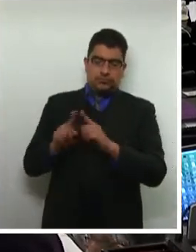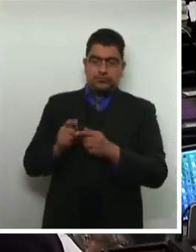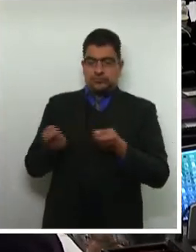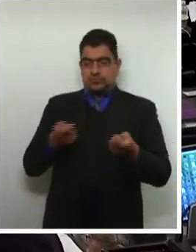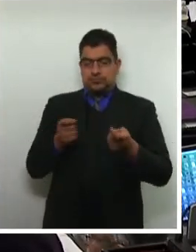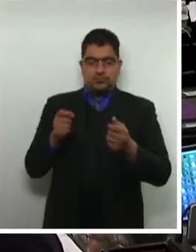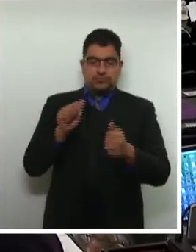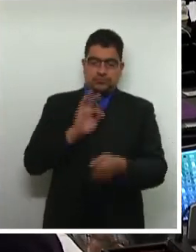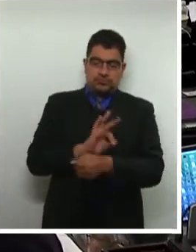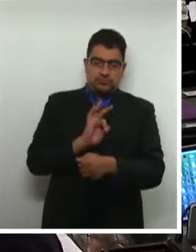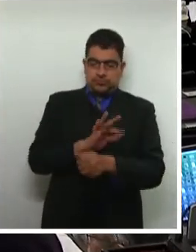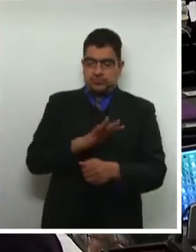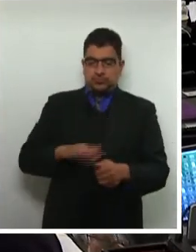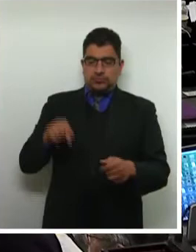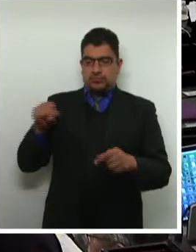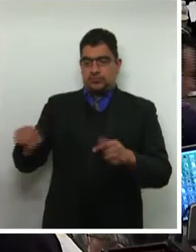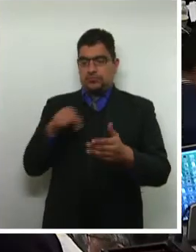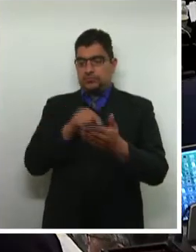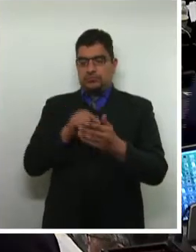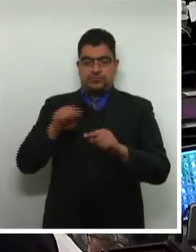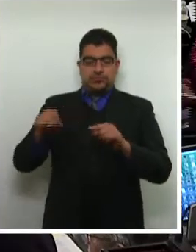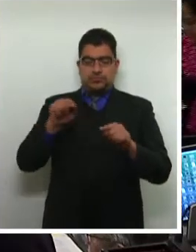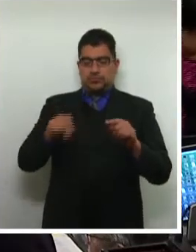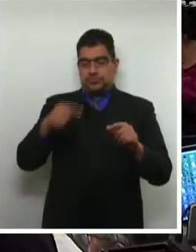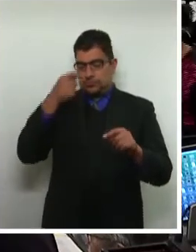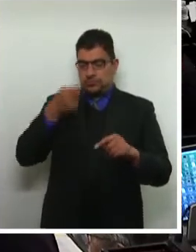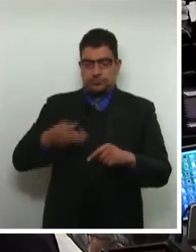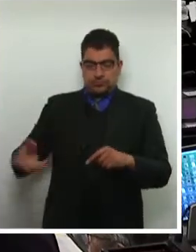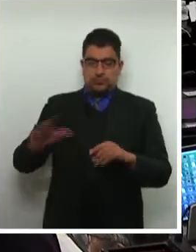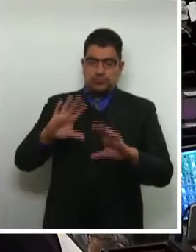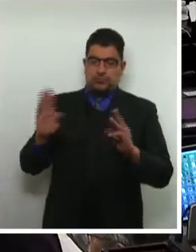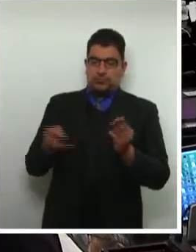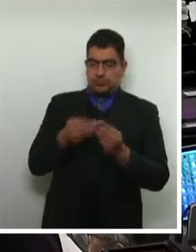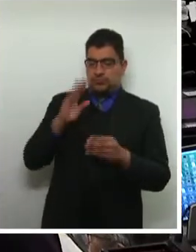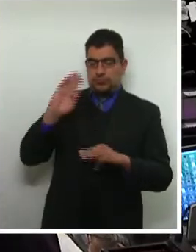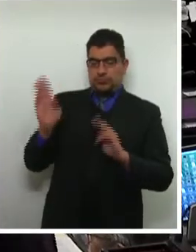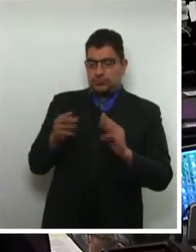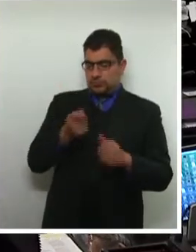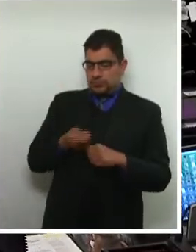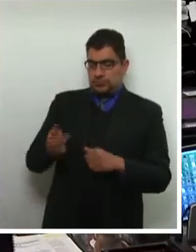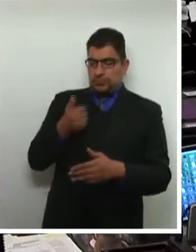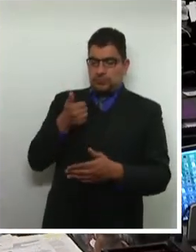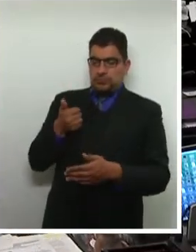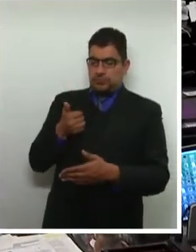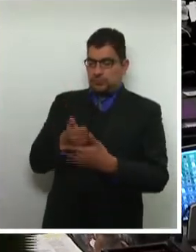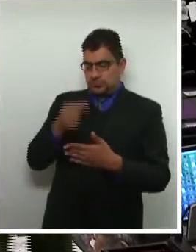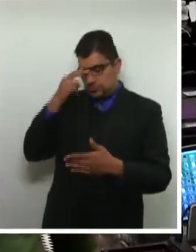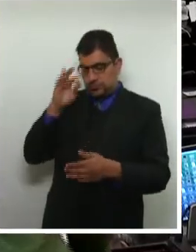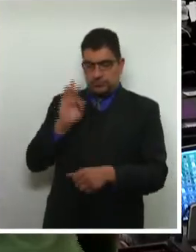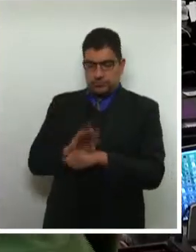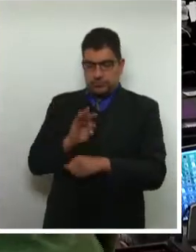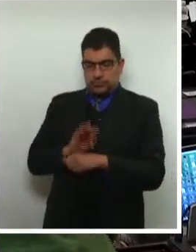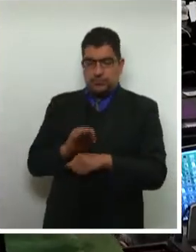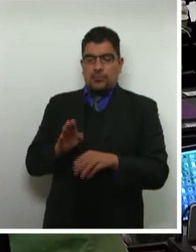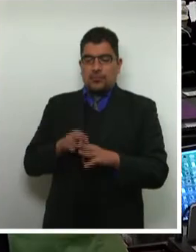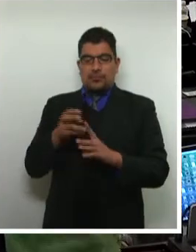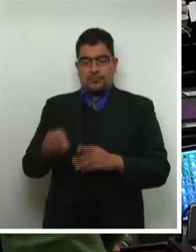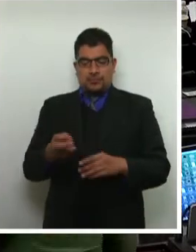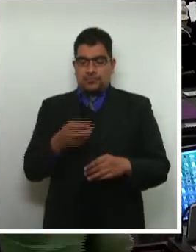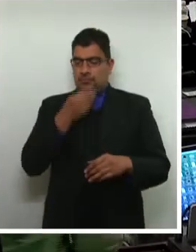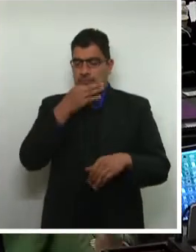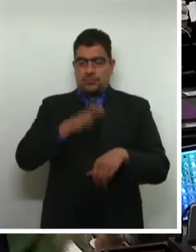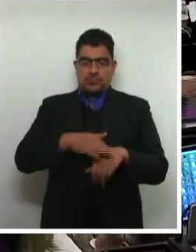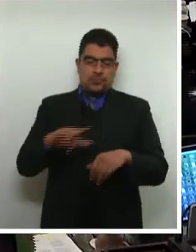protección y conservación de los sitios declarados Patrimonio de la Humanidad en la ciudad, mediante acciones de gobierno,